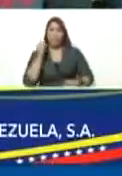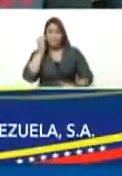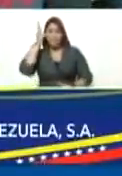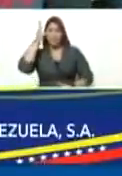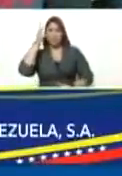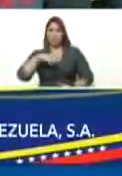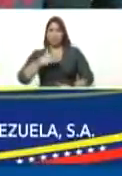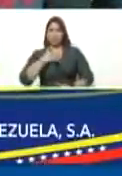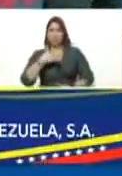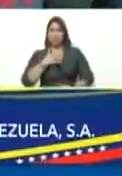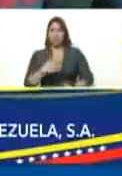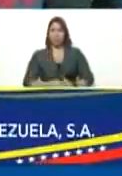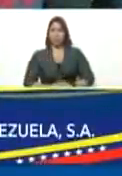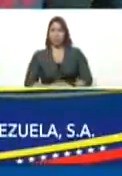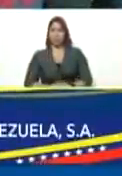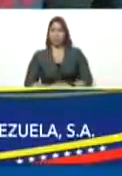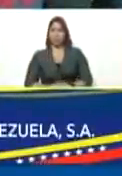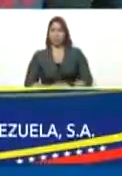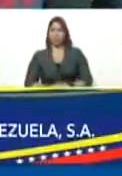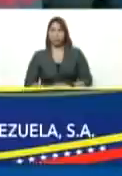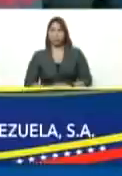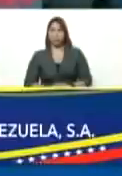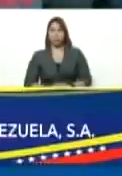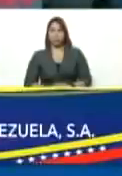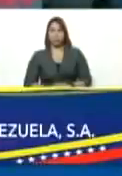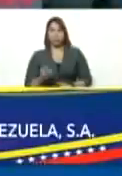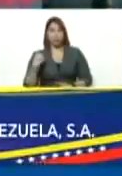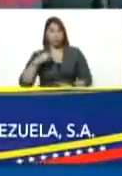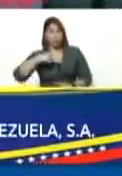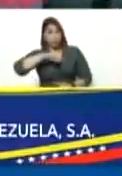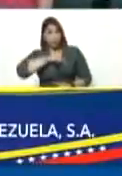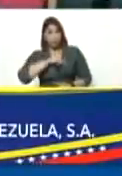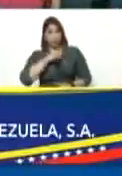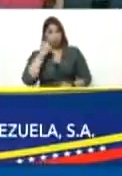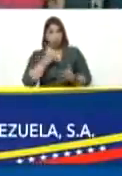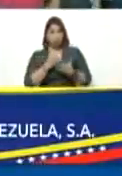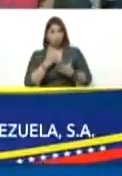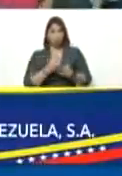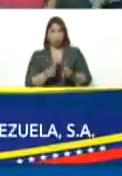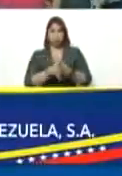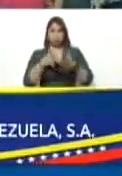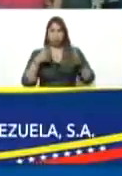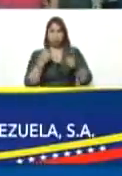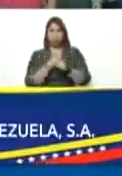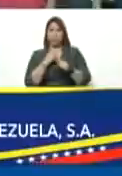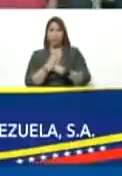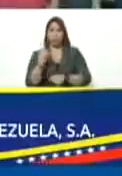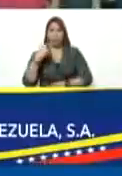en su sentimiento. Y tenemos nosotros, mira, tremendo trabajo que tenemos,